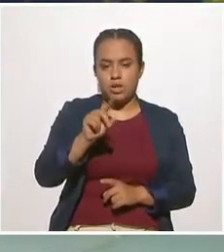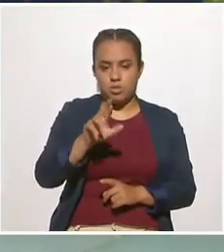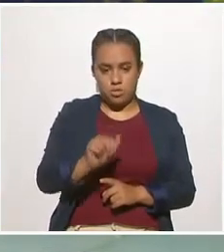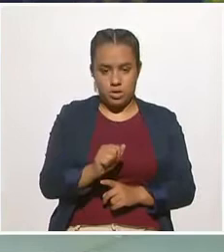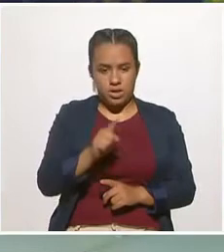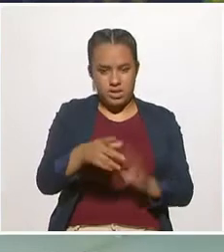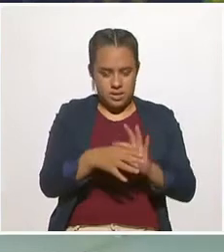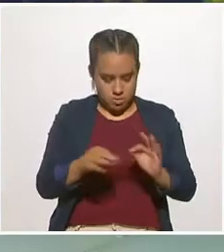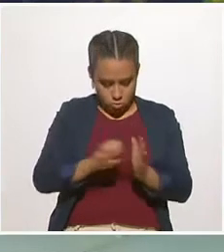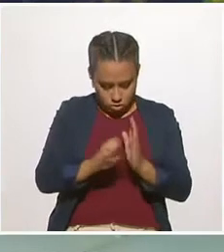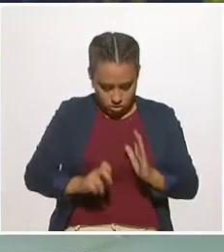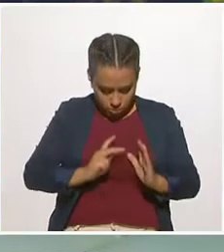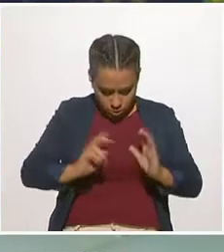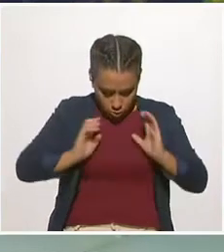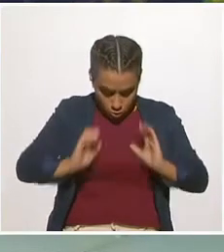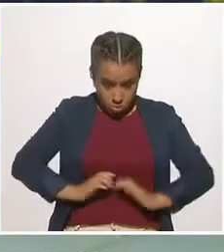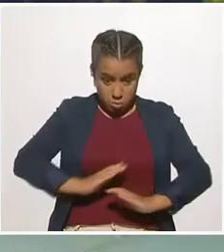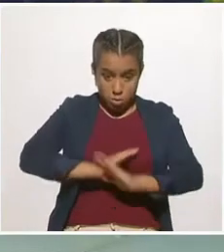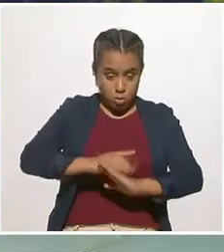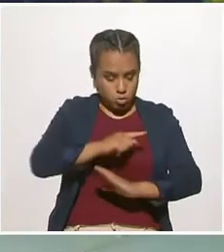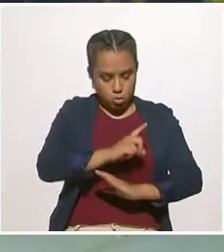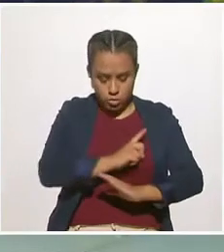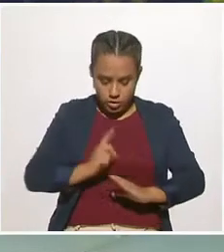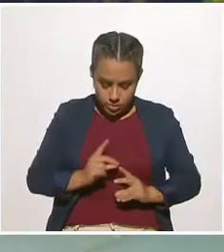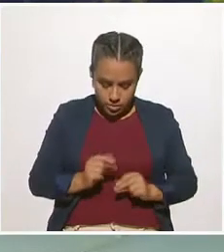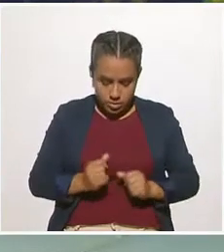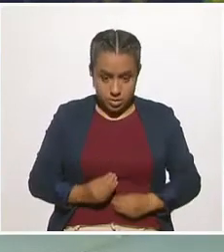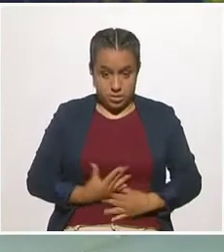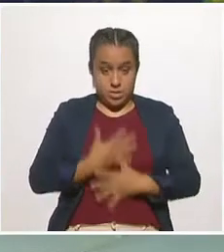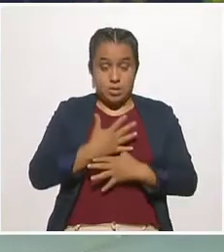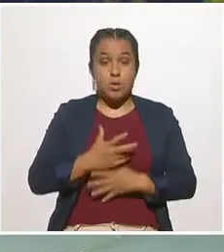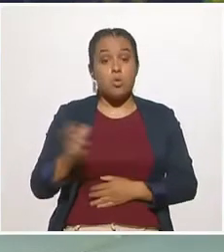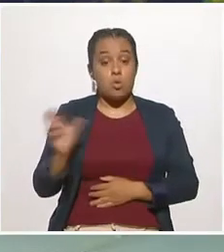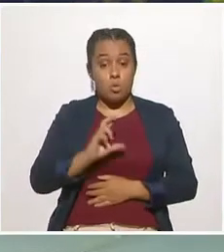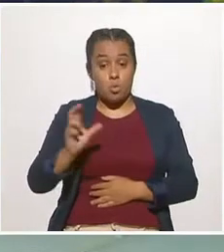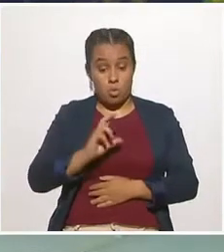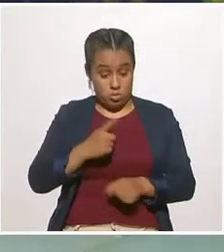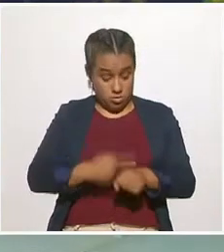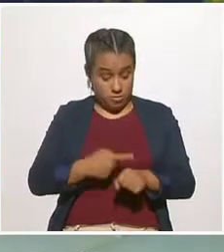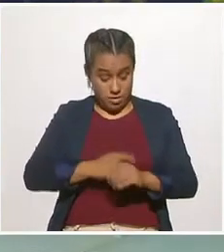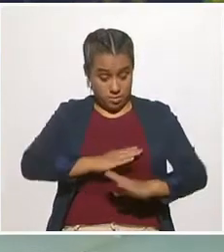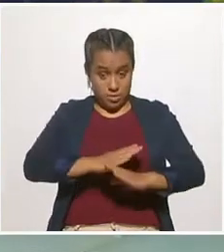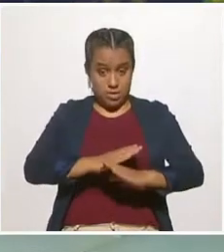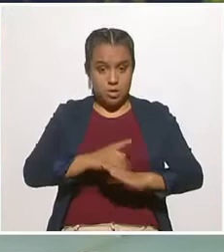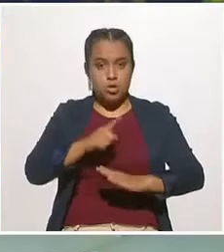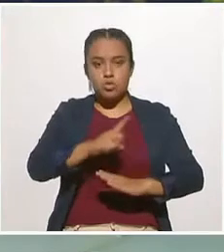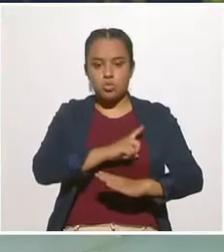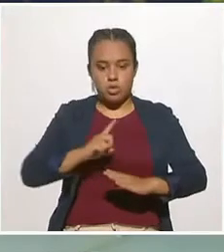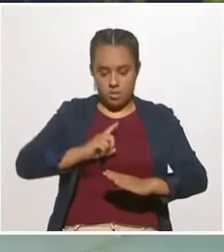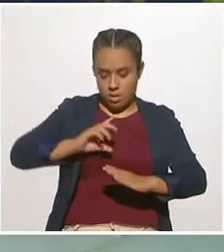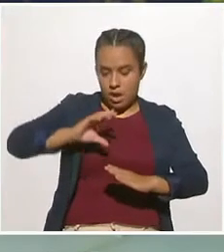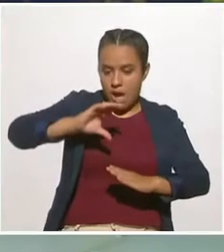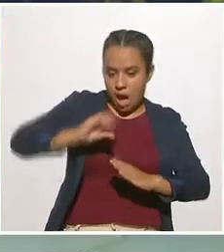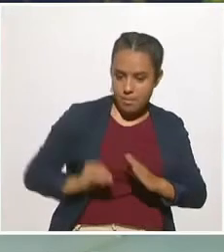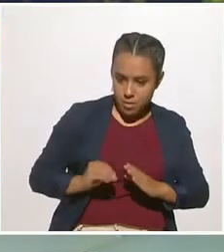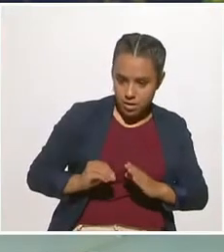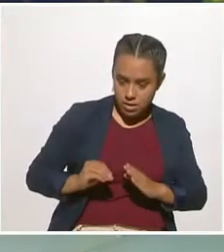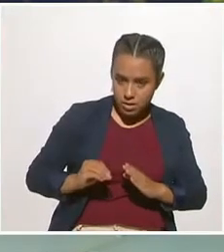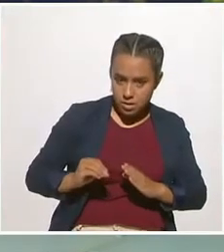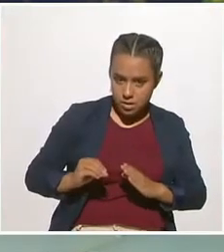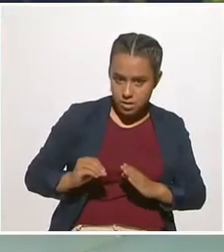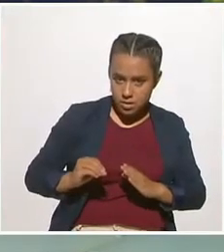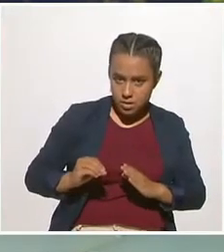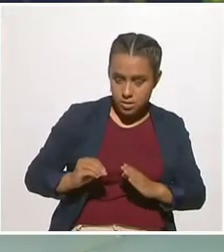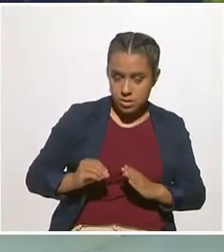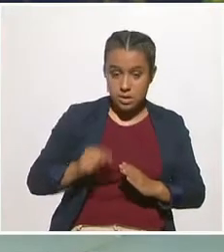inmunológico, préndete, y cuando ataca ya la enfermedad le dice, apágate. Ajá, entonces no continúa este